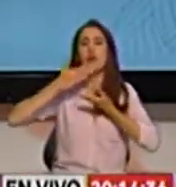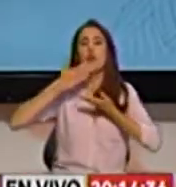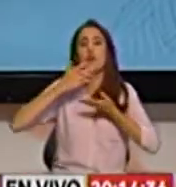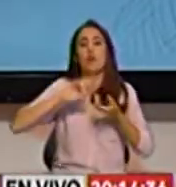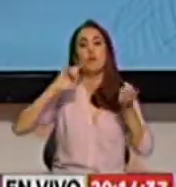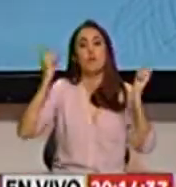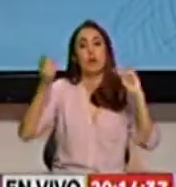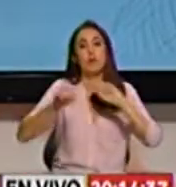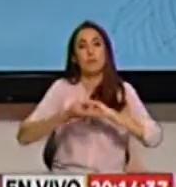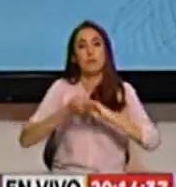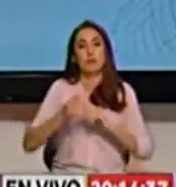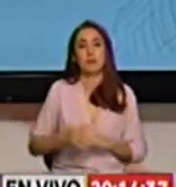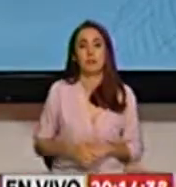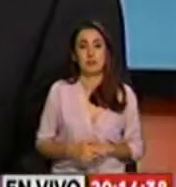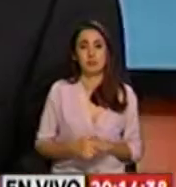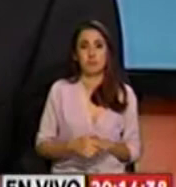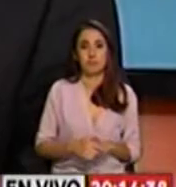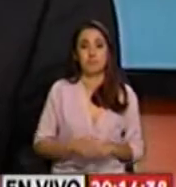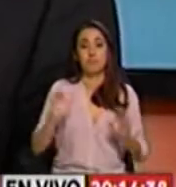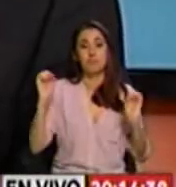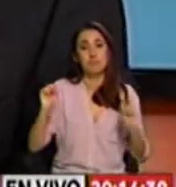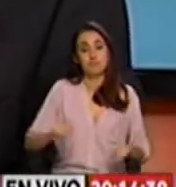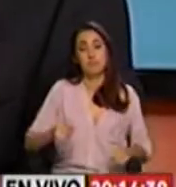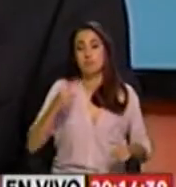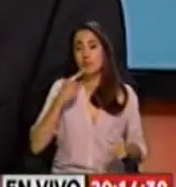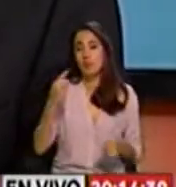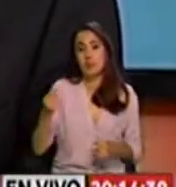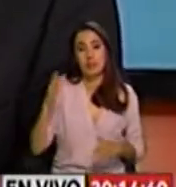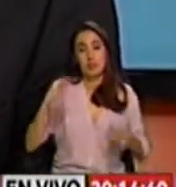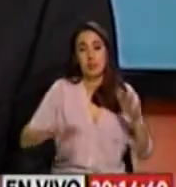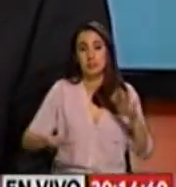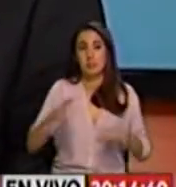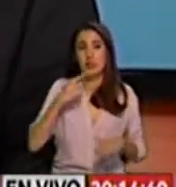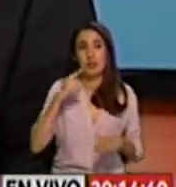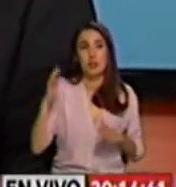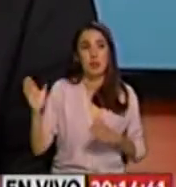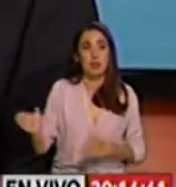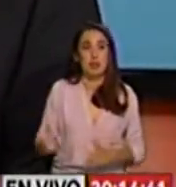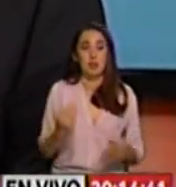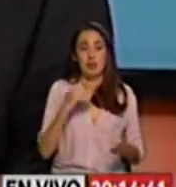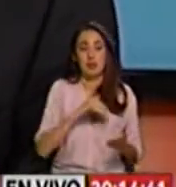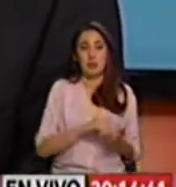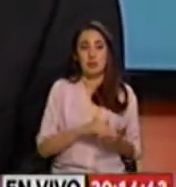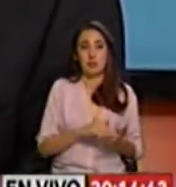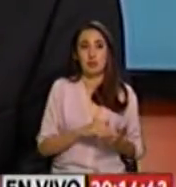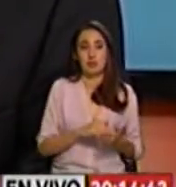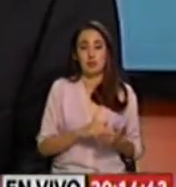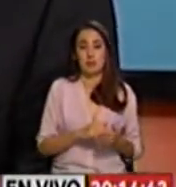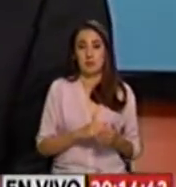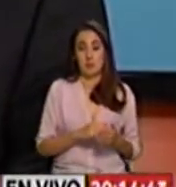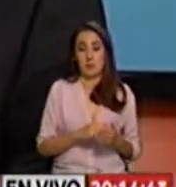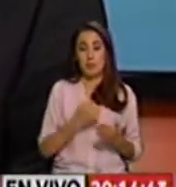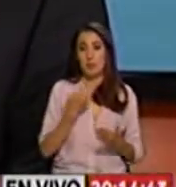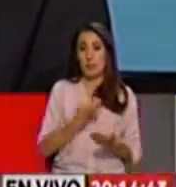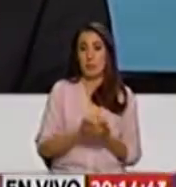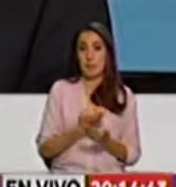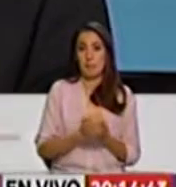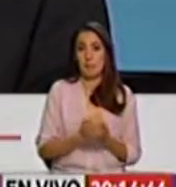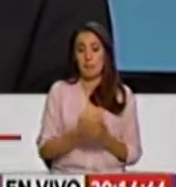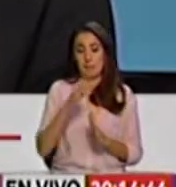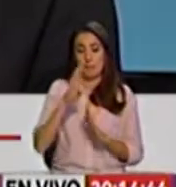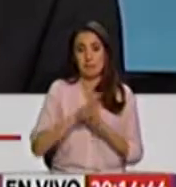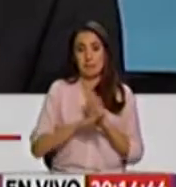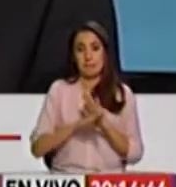el ajuste a la Proforma? Bueno, se dice que, por ejemplo, algunos dicen que se estaría destinando hasta a rubros más elevados